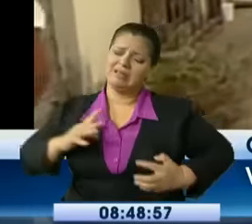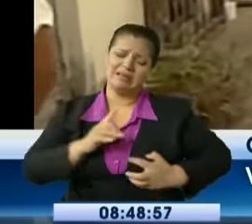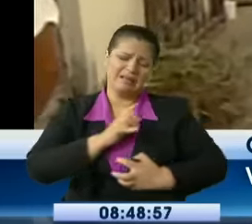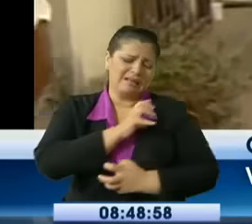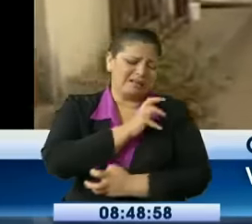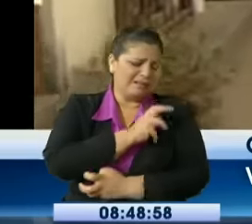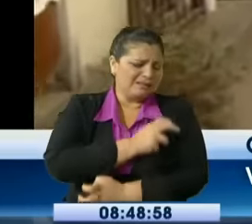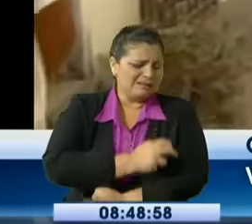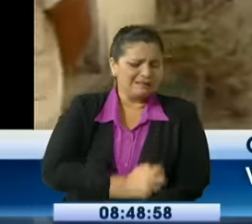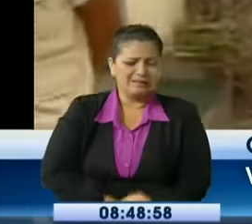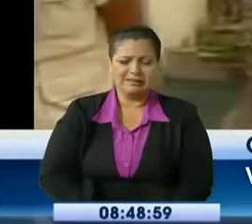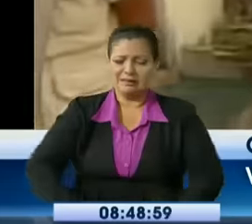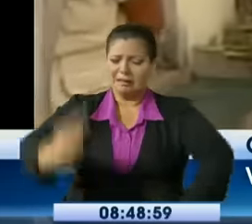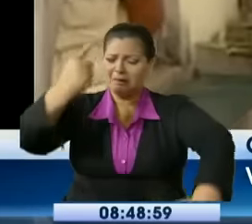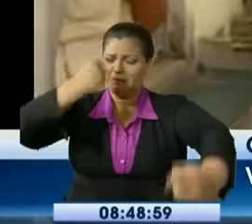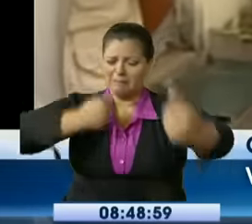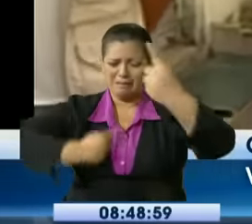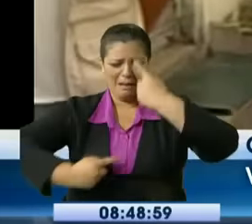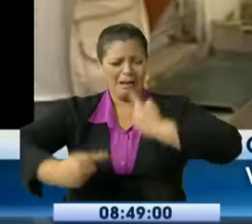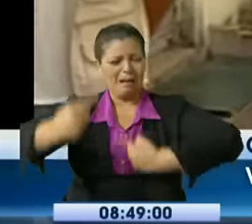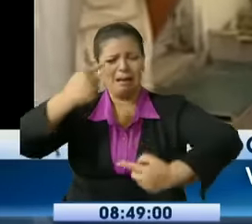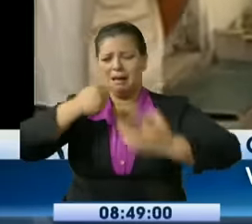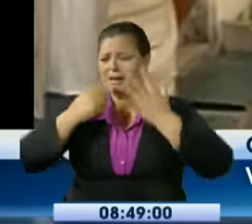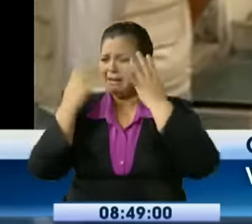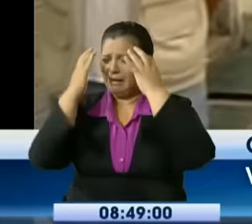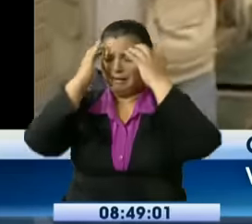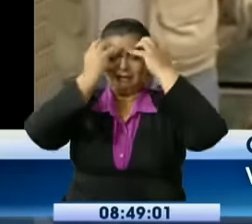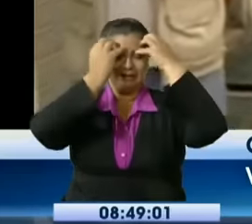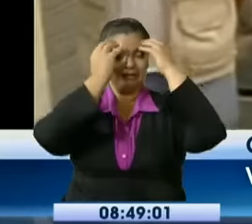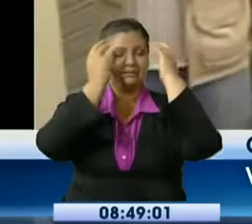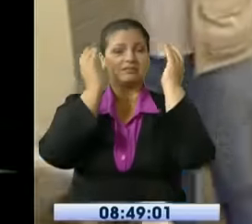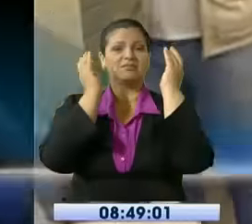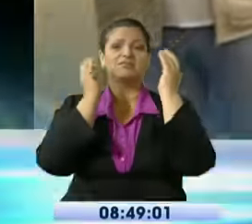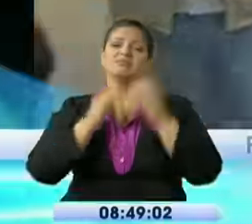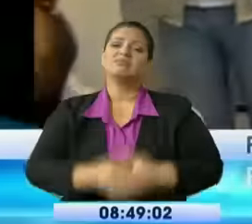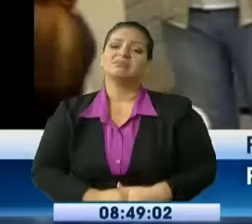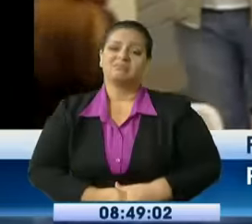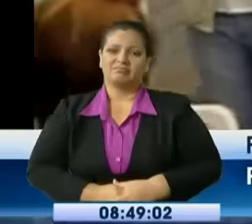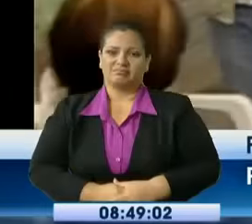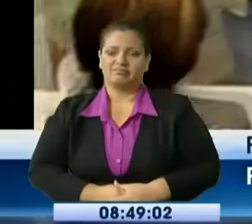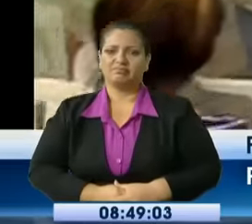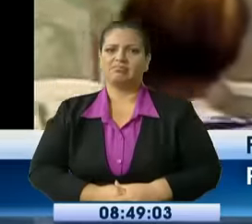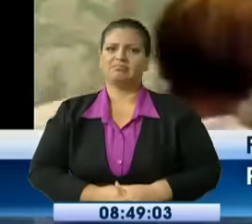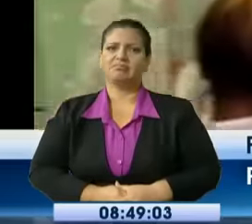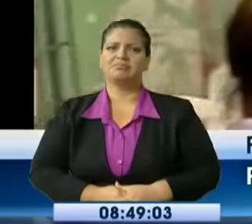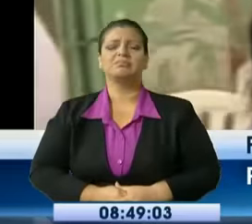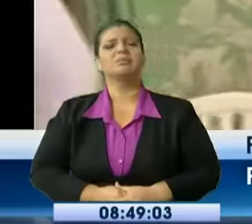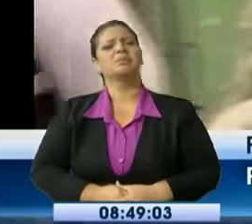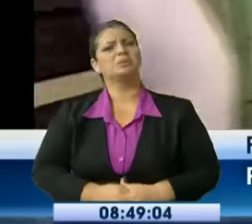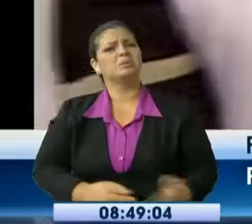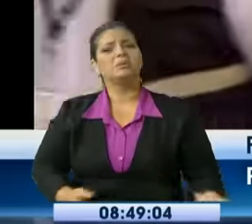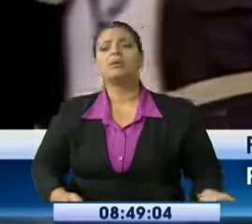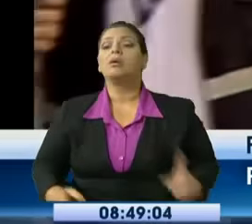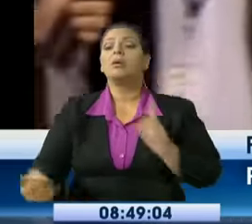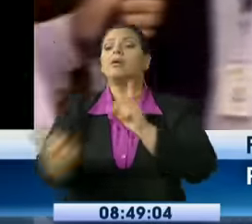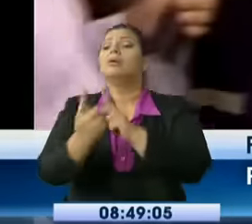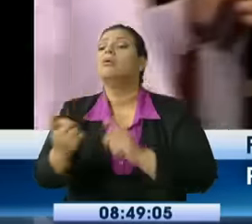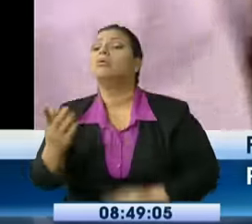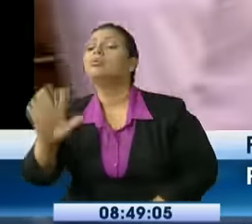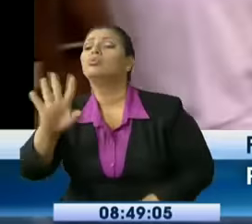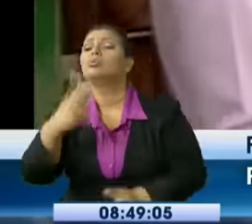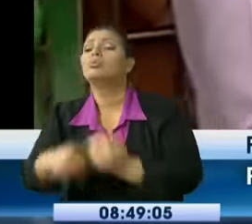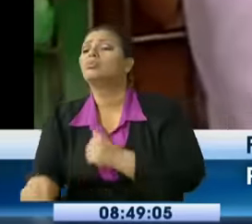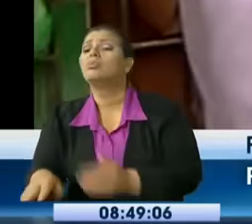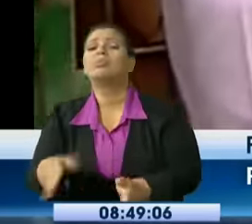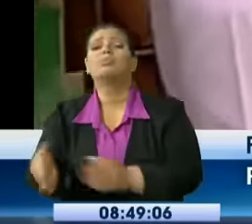¿verdad? Exacto. Es decir, por ejemplo, a una persona que ha pasado por ese trauma, no hay que estarle recordando a cada momento. Por supuesto, eso es lo que